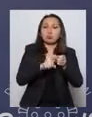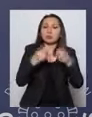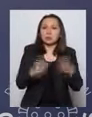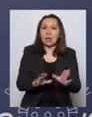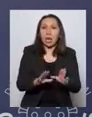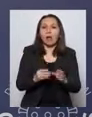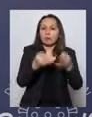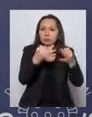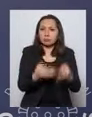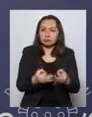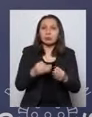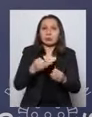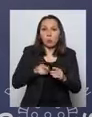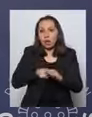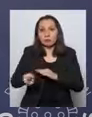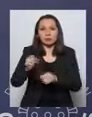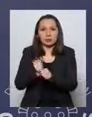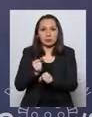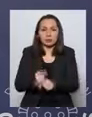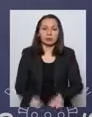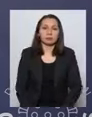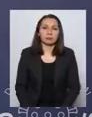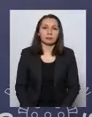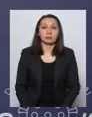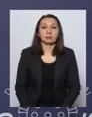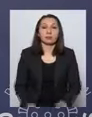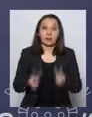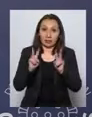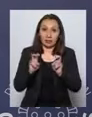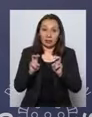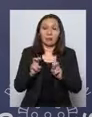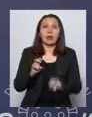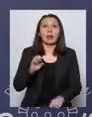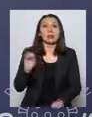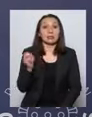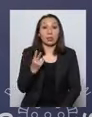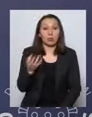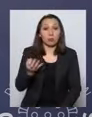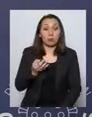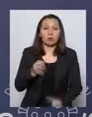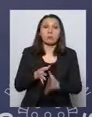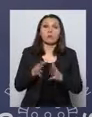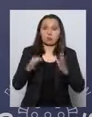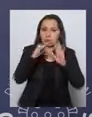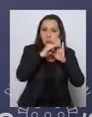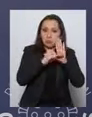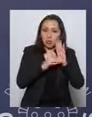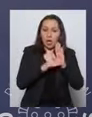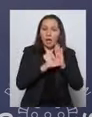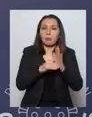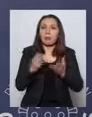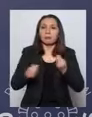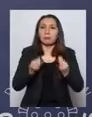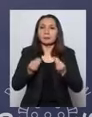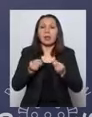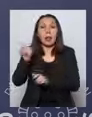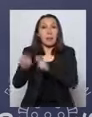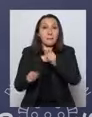acumulan están activas en el sistema respecto a los lo segundo que es un gran programa en el cual